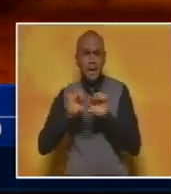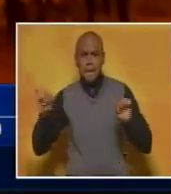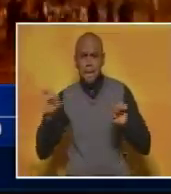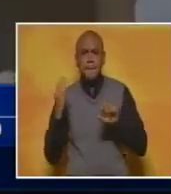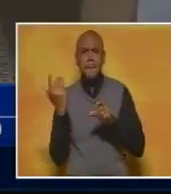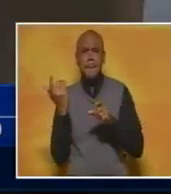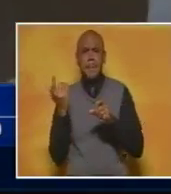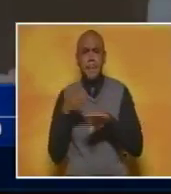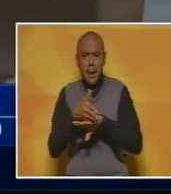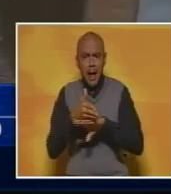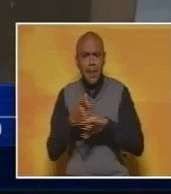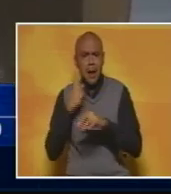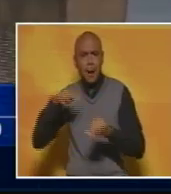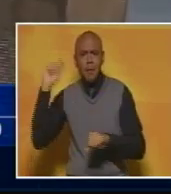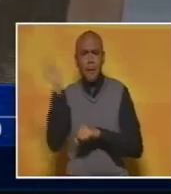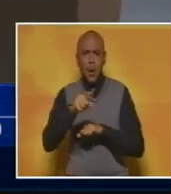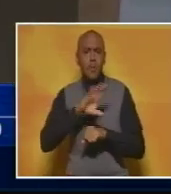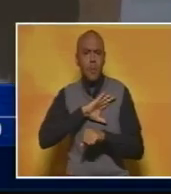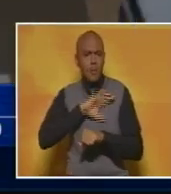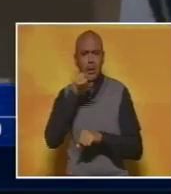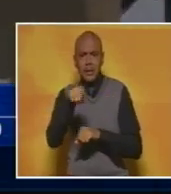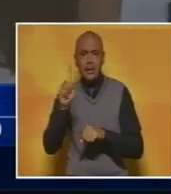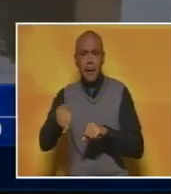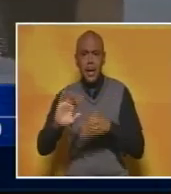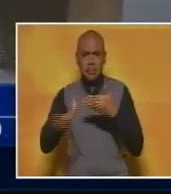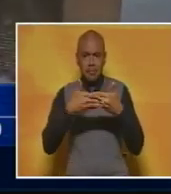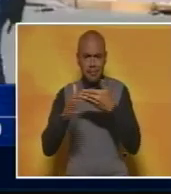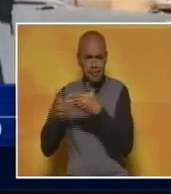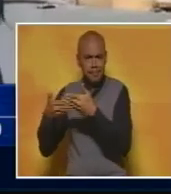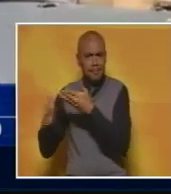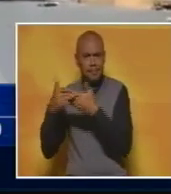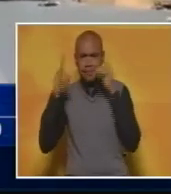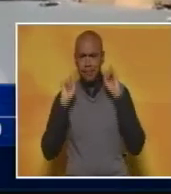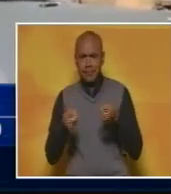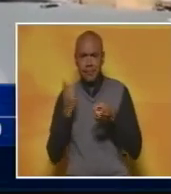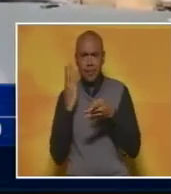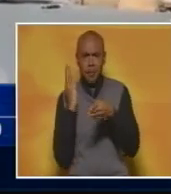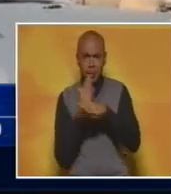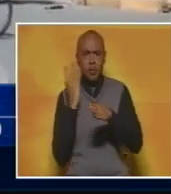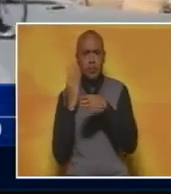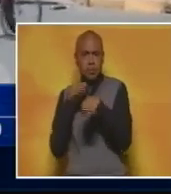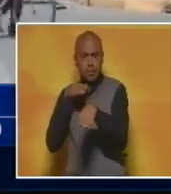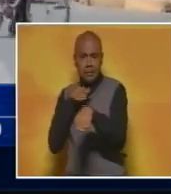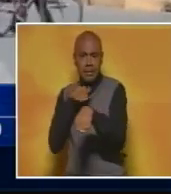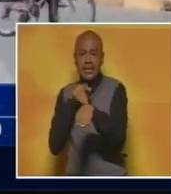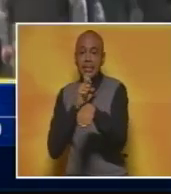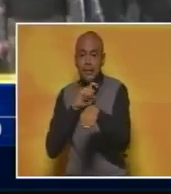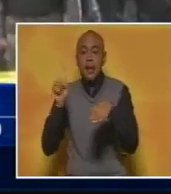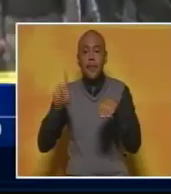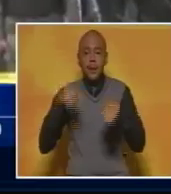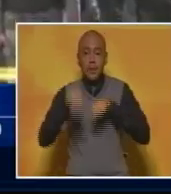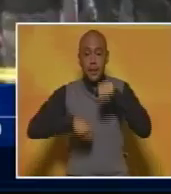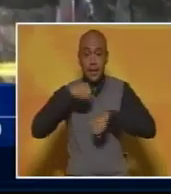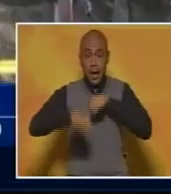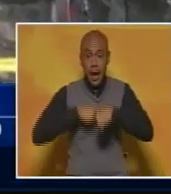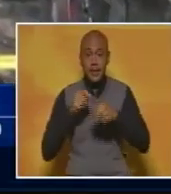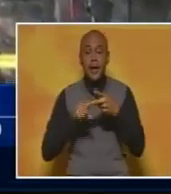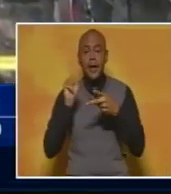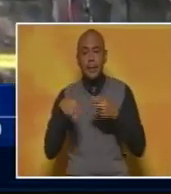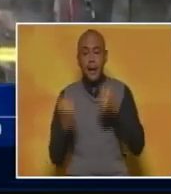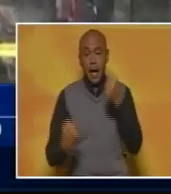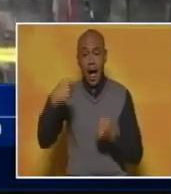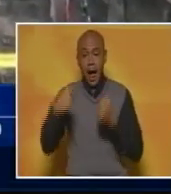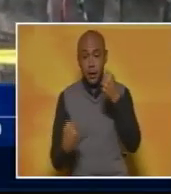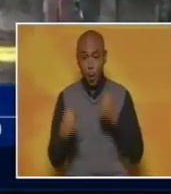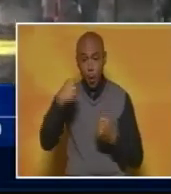piedras, escombros que estaban siendo utilizados también para obstruir el paso normal de vehículos, de motocicletas. motocicletas, de bicicletas y sobre todo del transporte pesado y